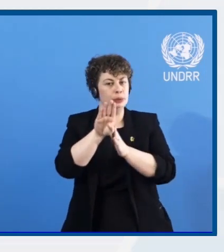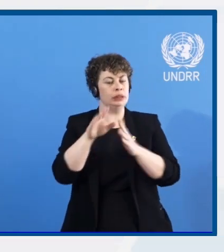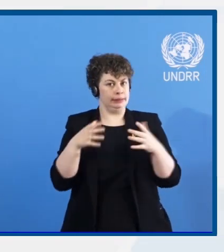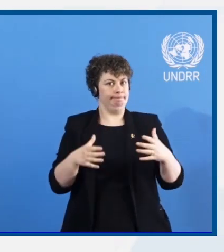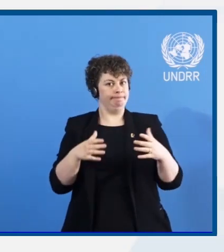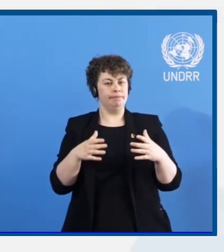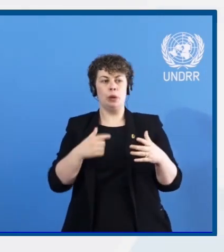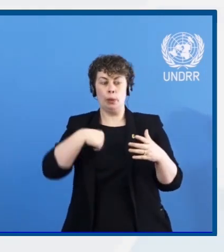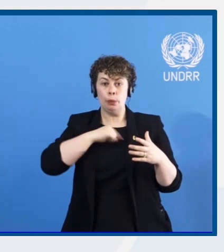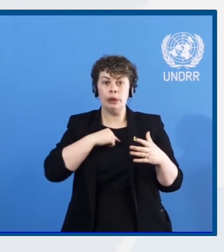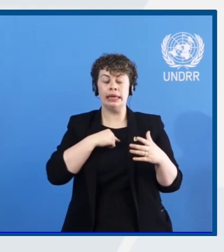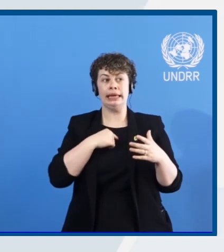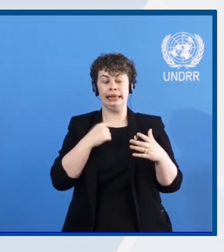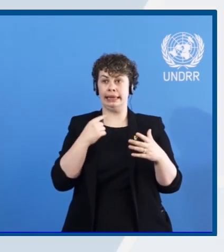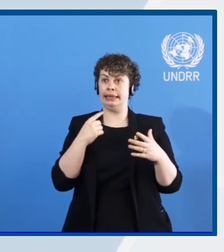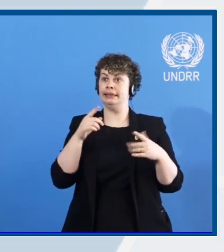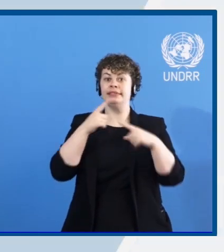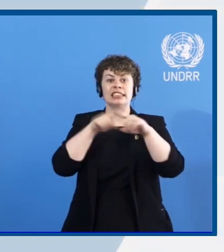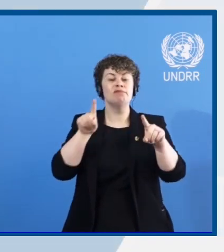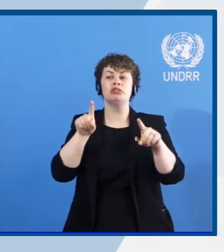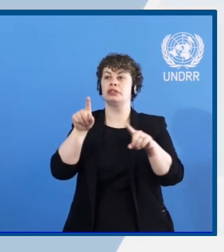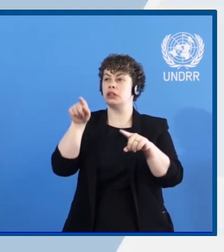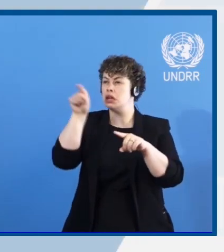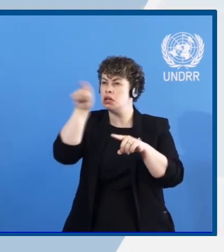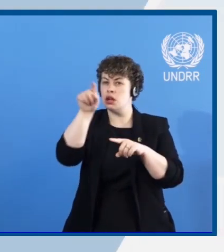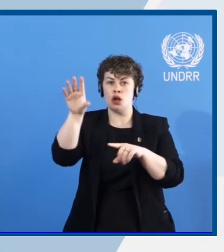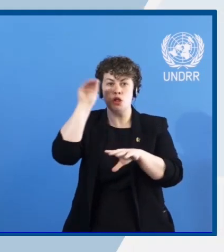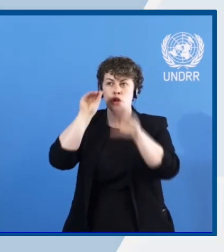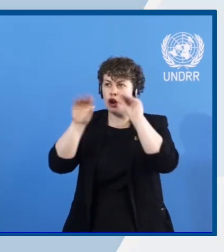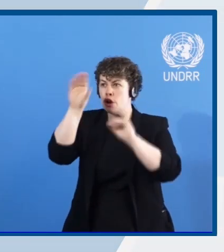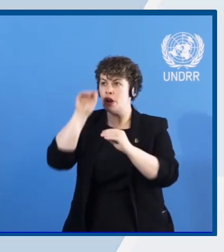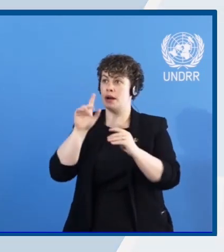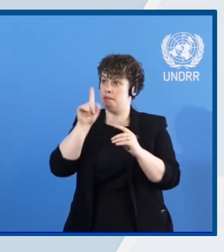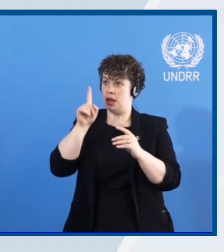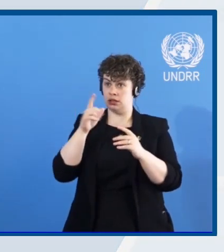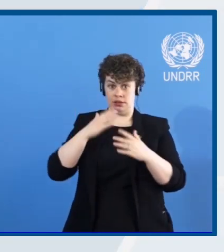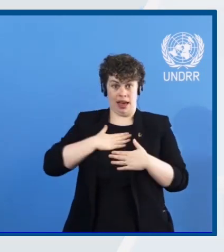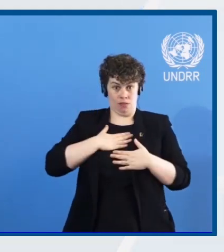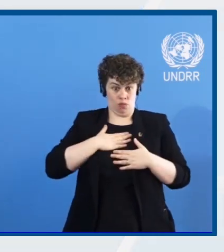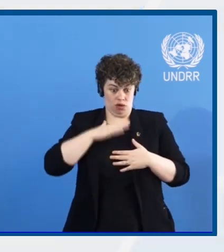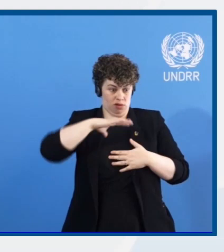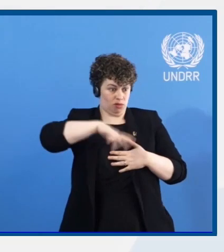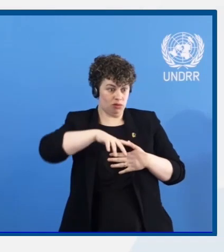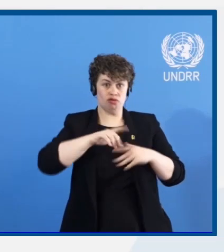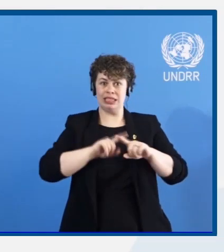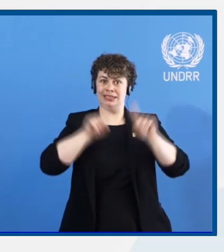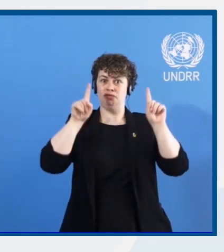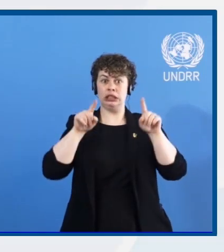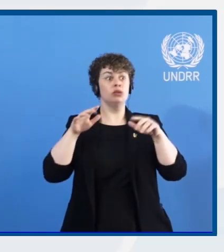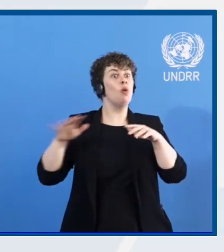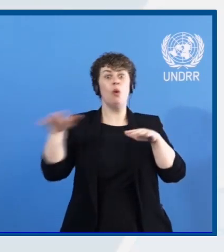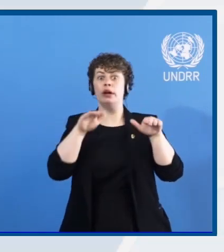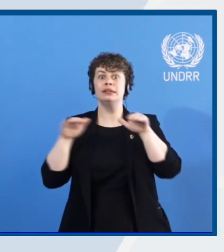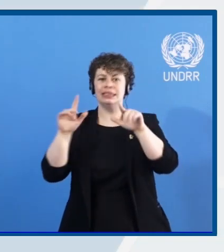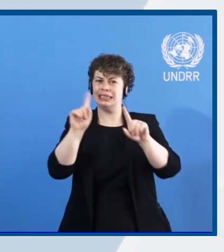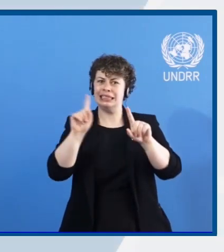interpretación de los problemas que tenemos. En el informe del GAR 2019 se hacía un planteamiento